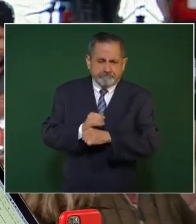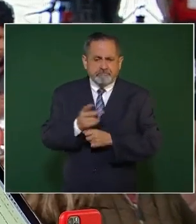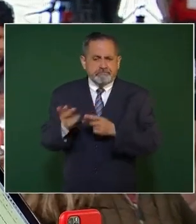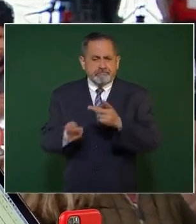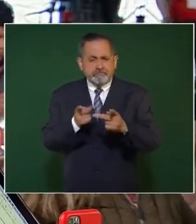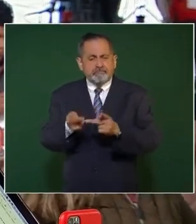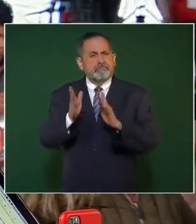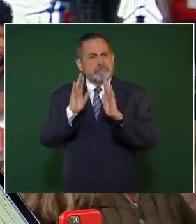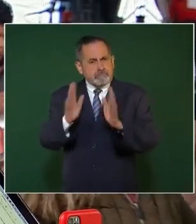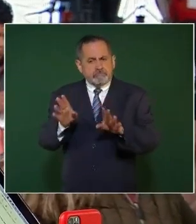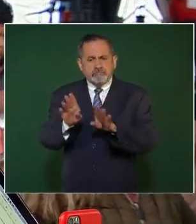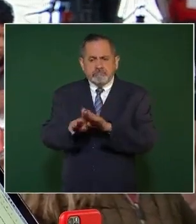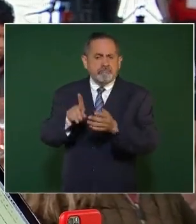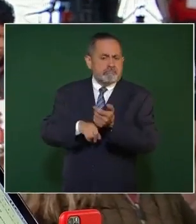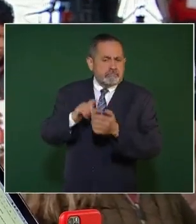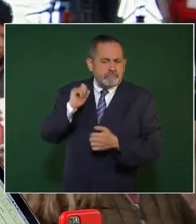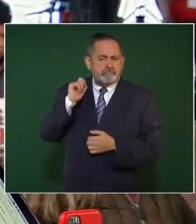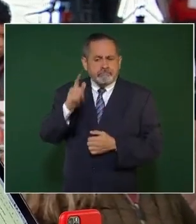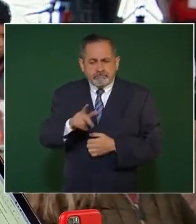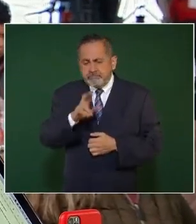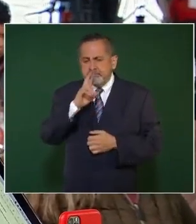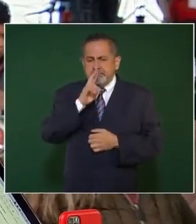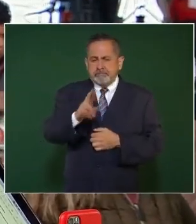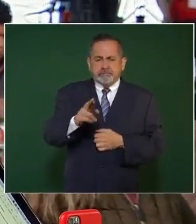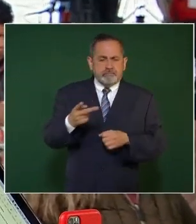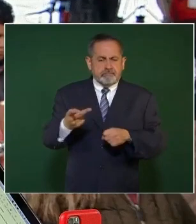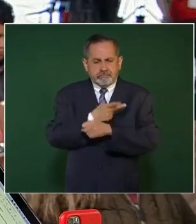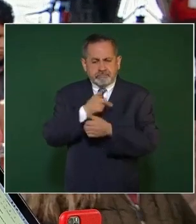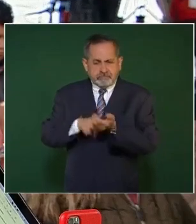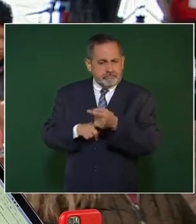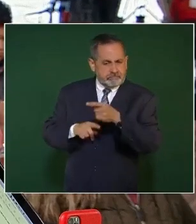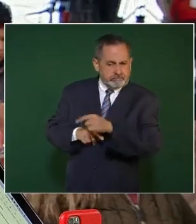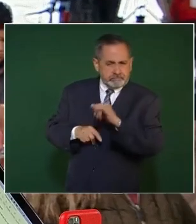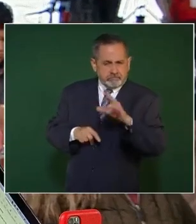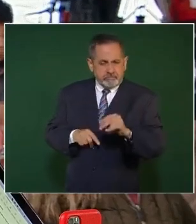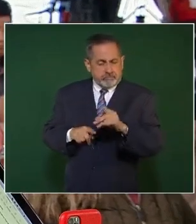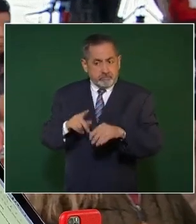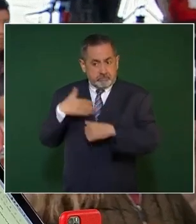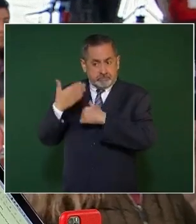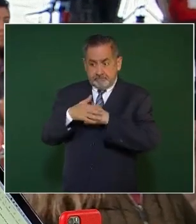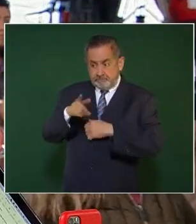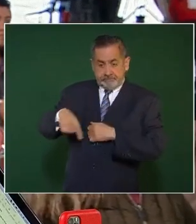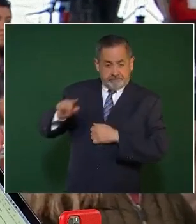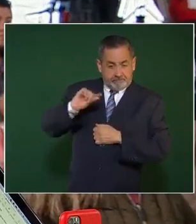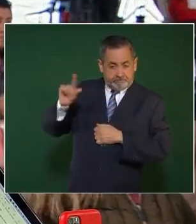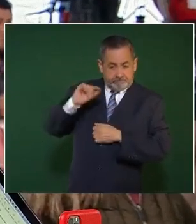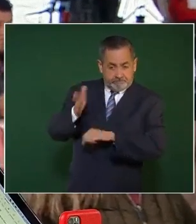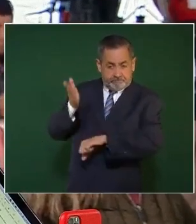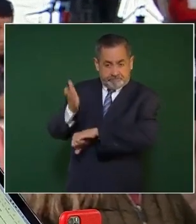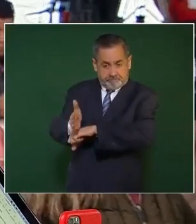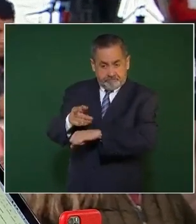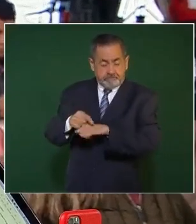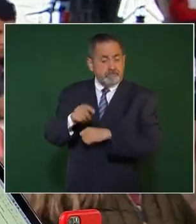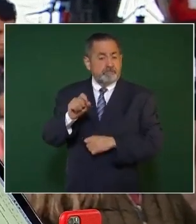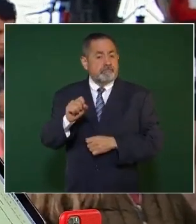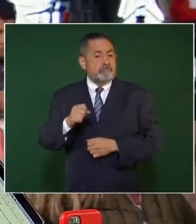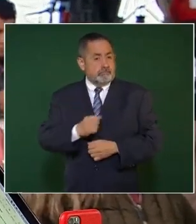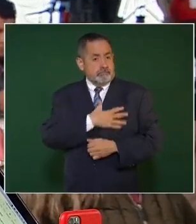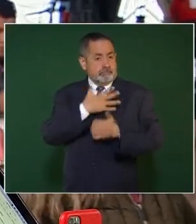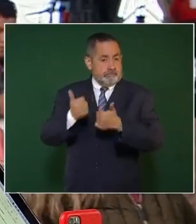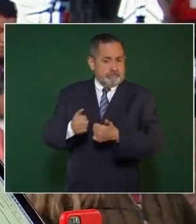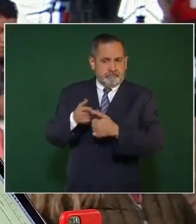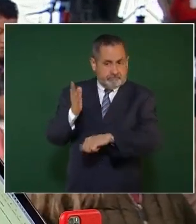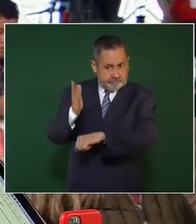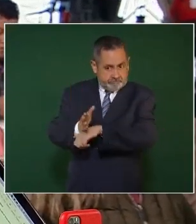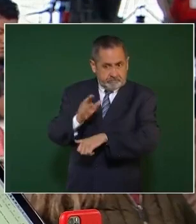Preguntarle si ya tiene algún tipo de respuesta sobre este tema, sobre si va a haber sanciones a estos funcionarios de la Secretaría del Bienestar y también qué